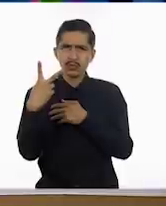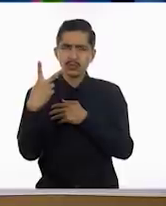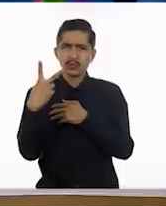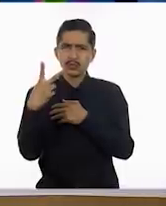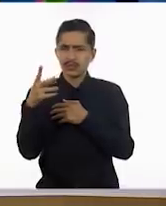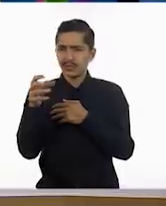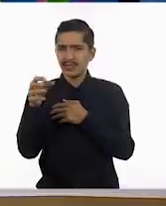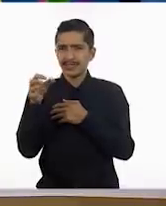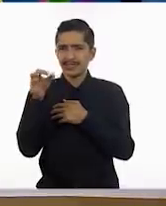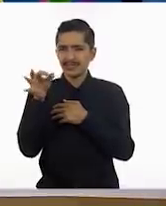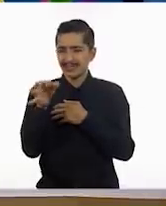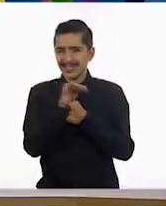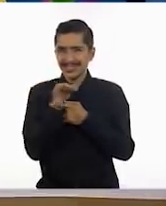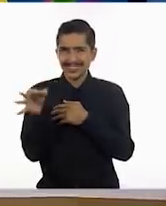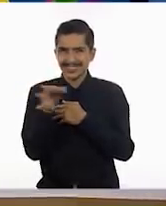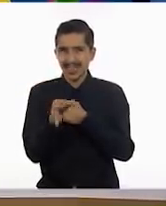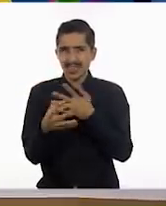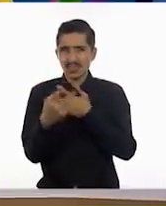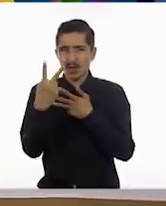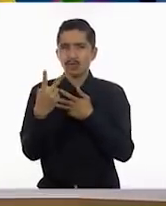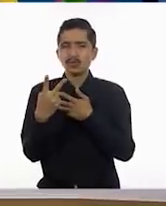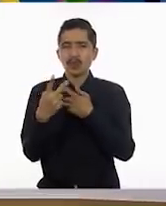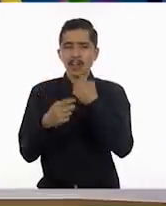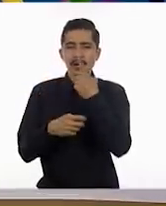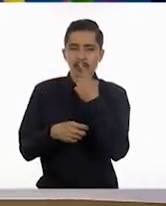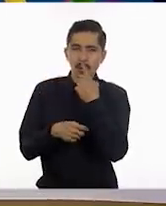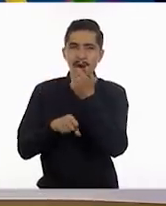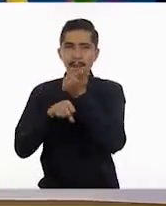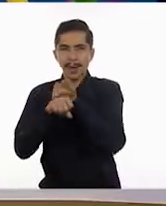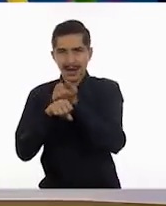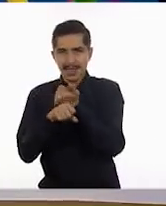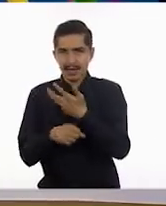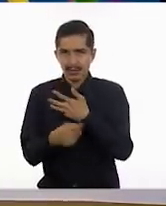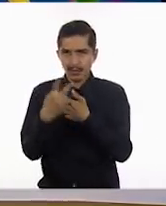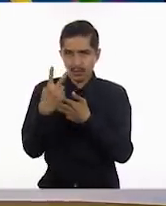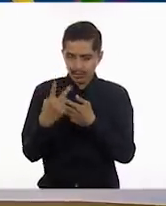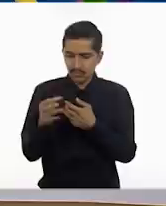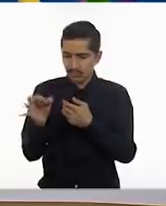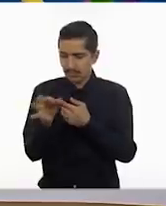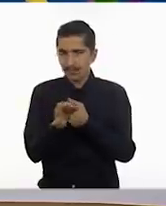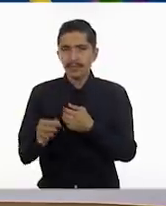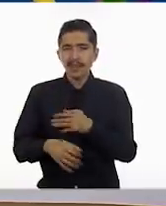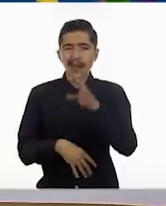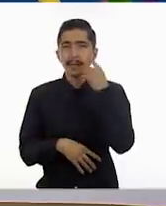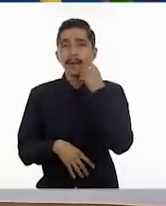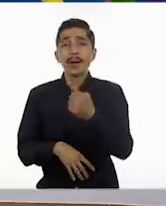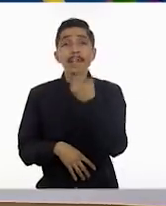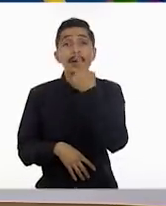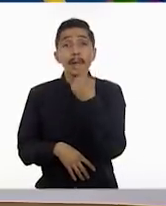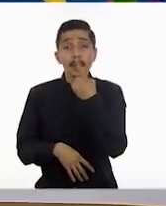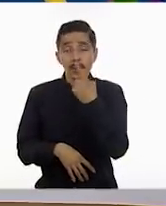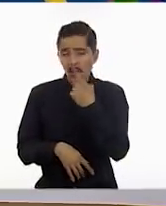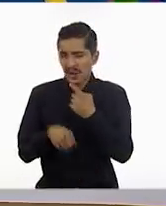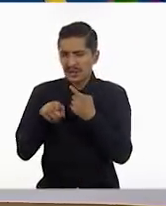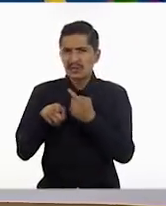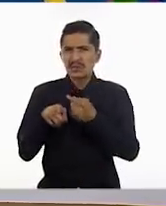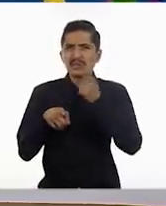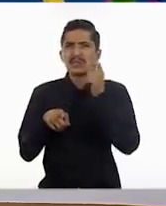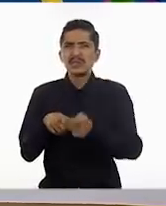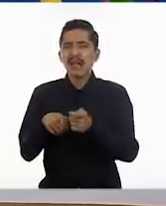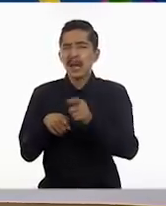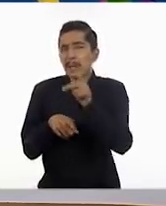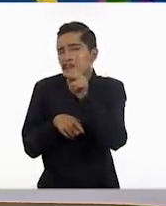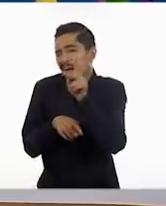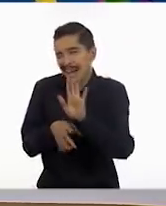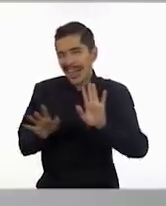de fichas, Ajá, hay rojas y amarillas. muy bien. Vamos a ver que las rojas sean el